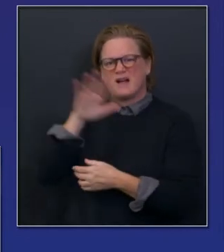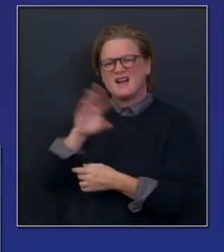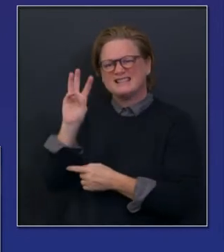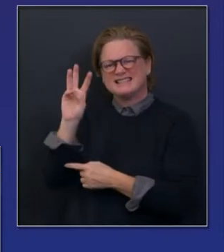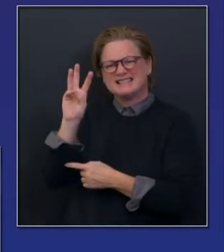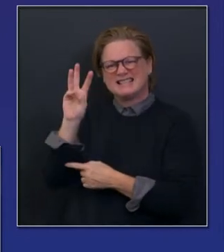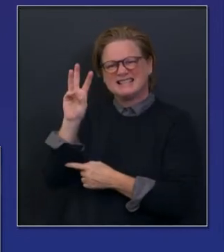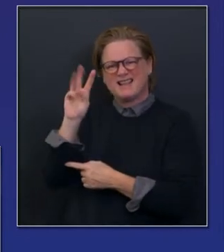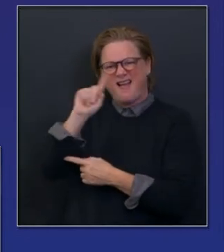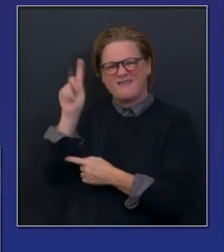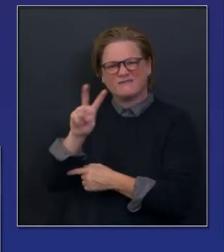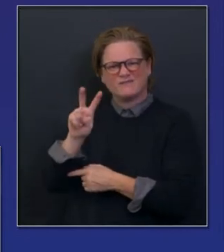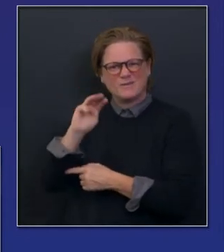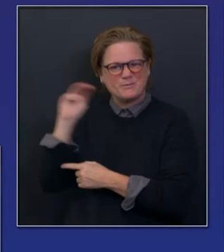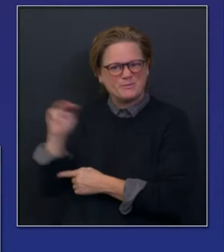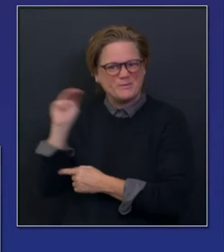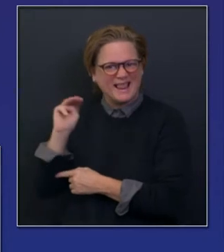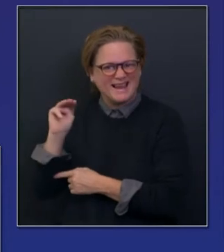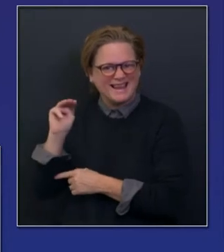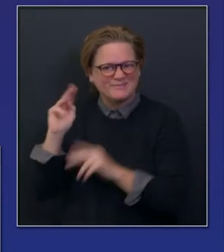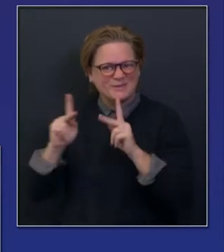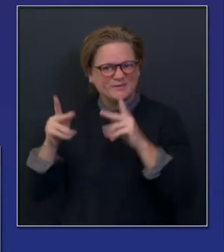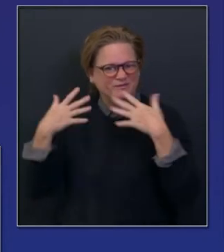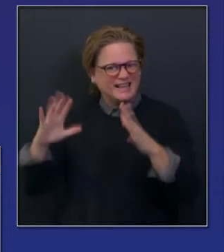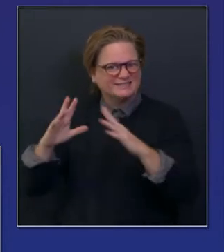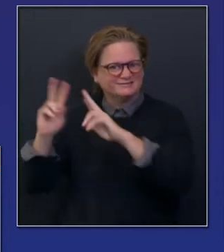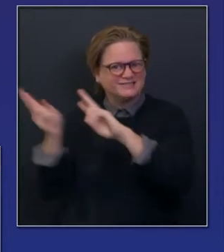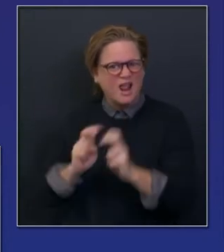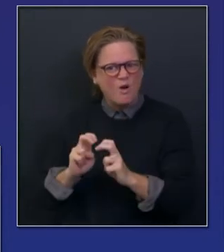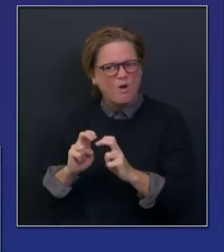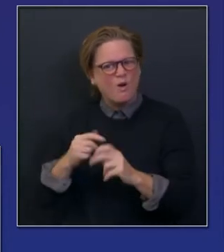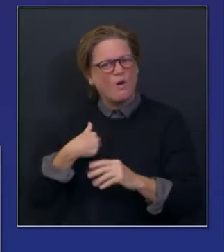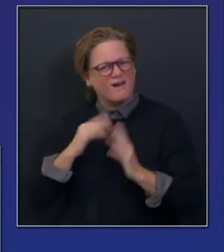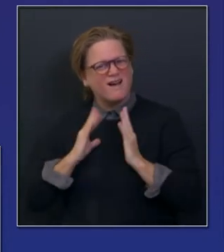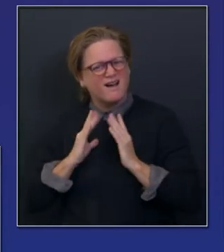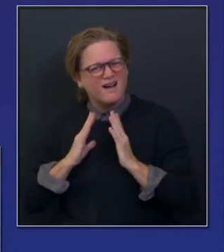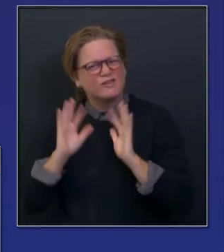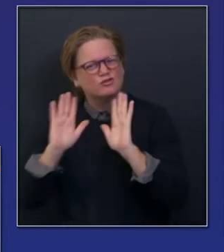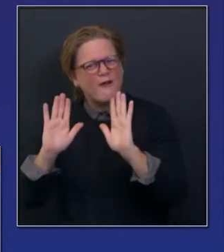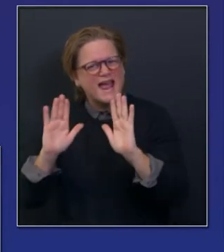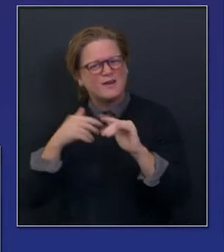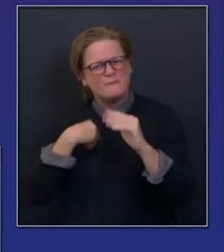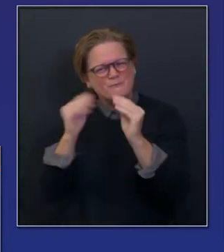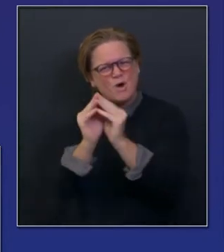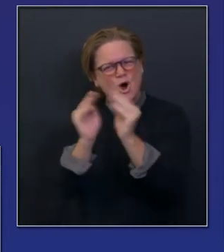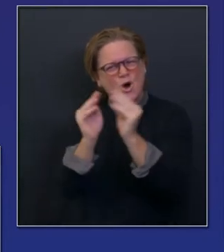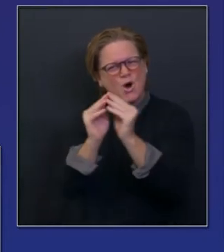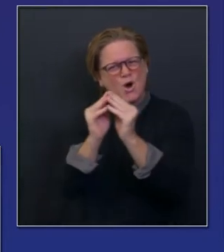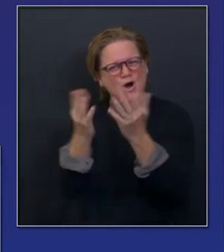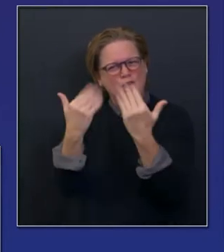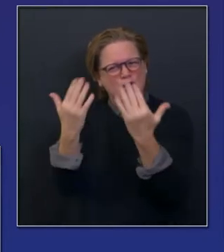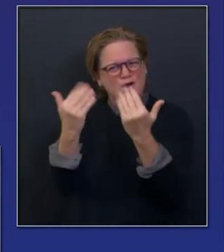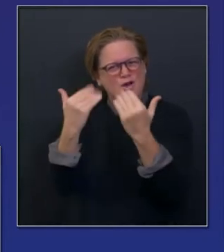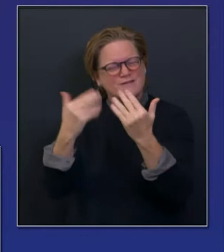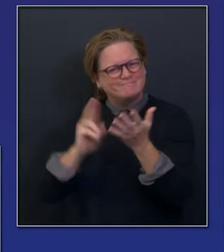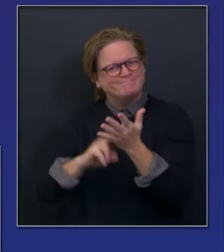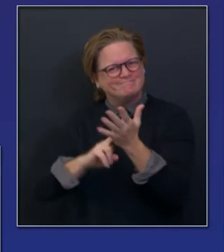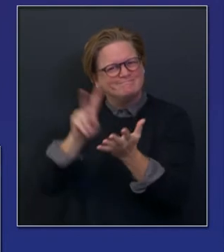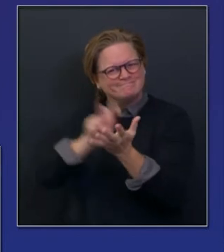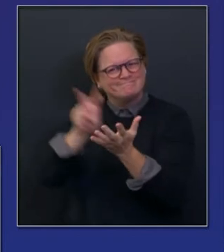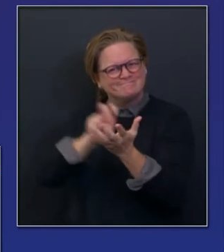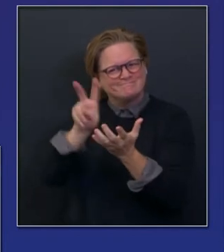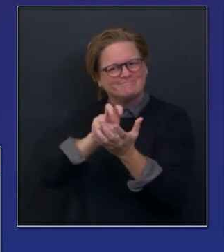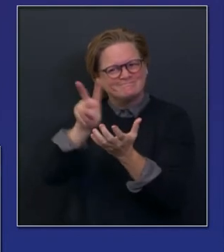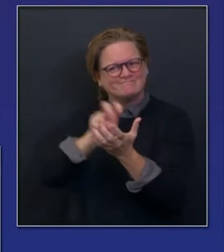ya lo activaron, que no está mal, pero sería bueno duplicar esta cifra. 6 millones participan, y les quiero instar,